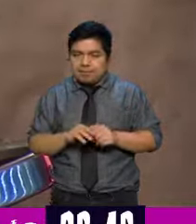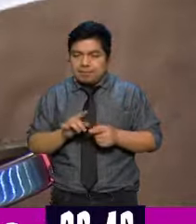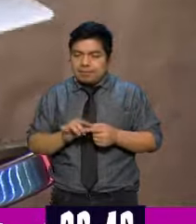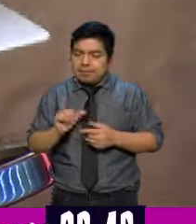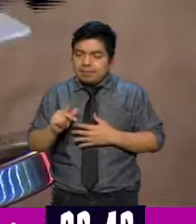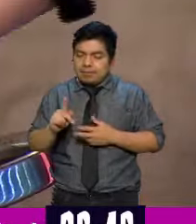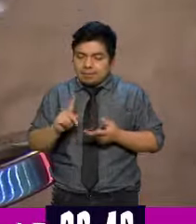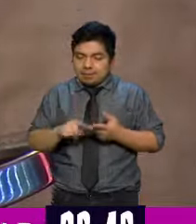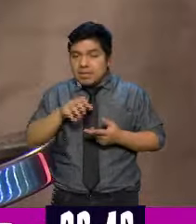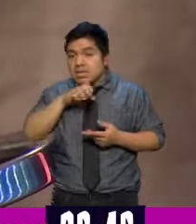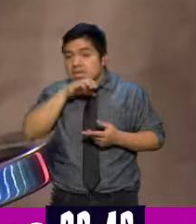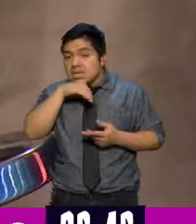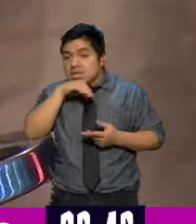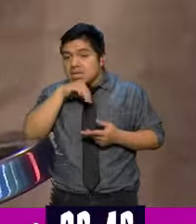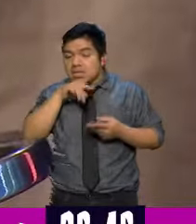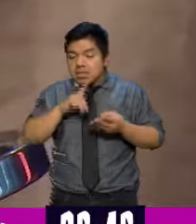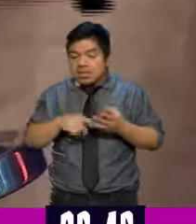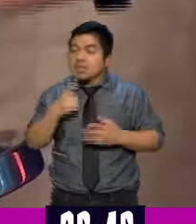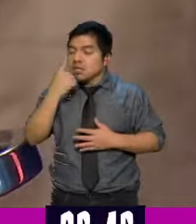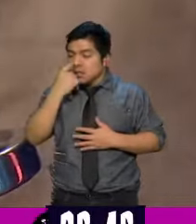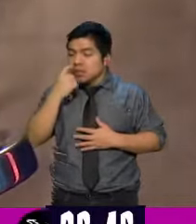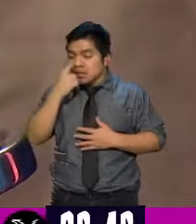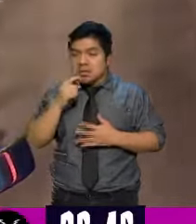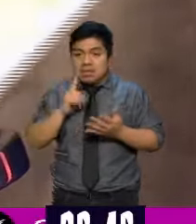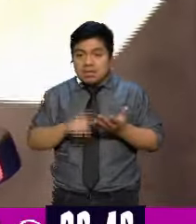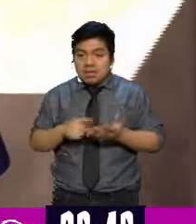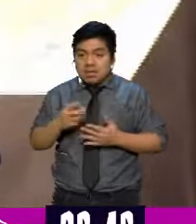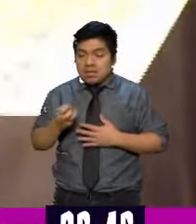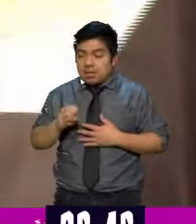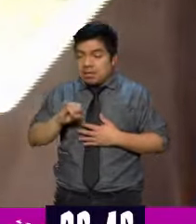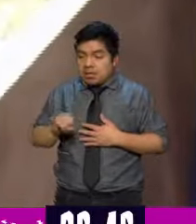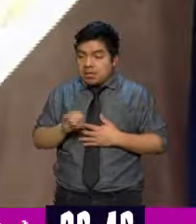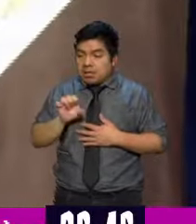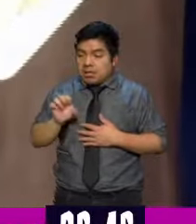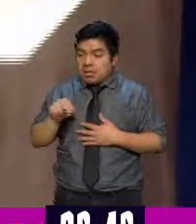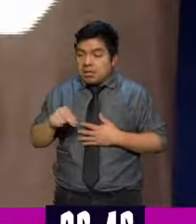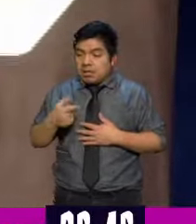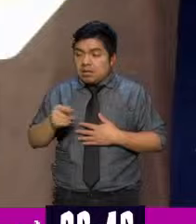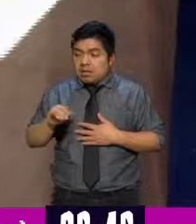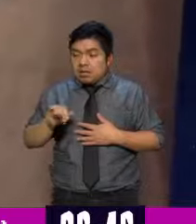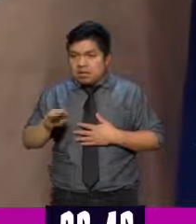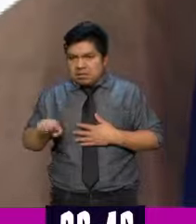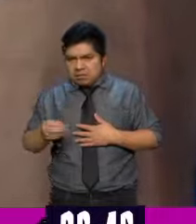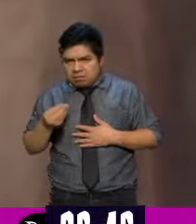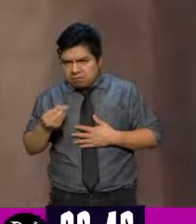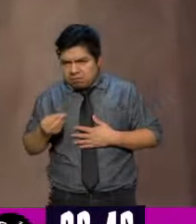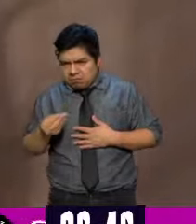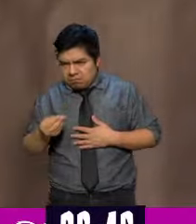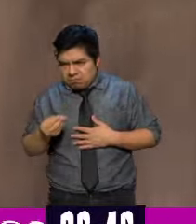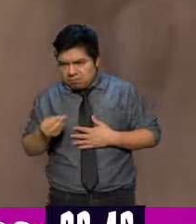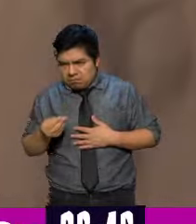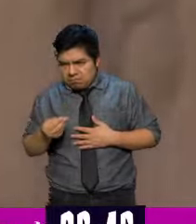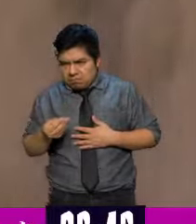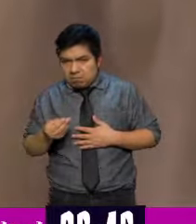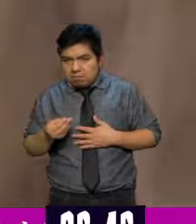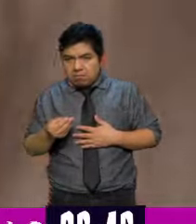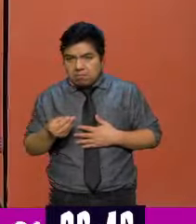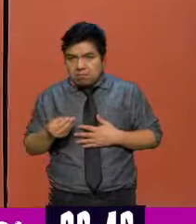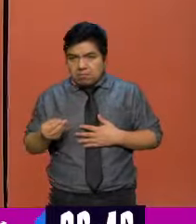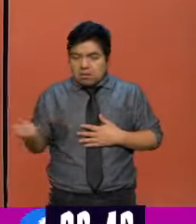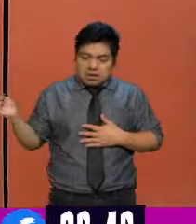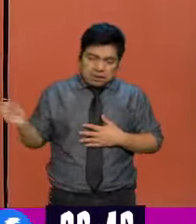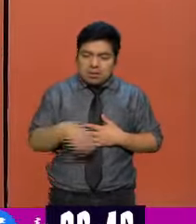Apio, cebolla, ajito, ajo y jengibre. El jengibre. Todo eso de jengibre. Mucho jengibre. Y le da de más sabor. Es más, le voy a echar